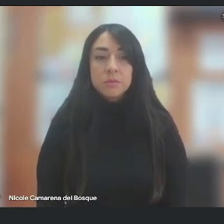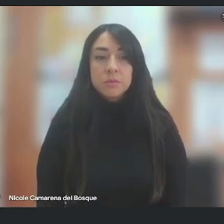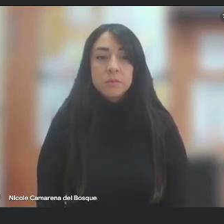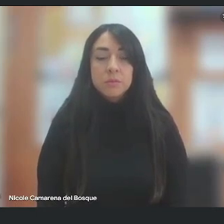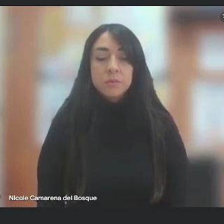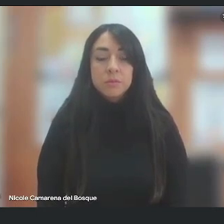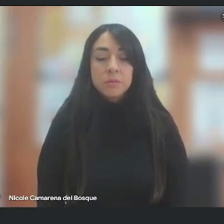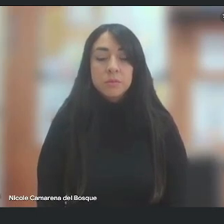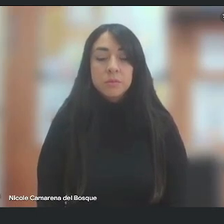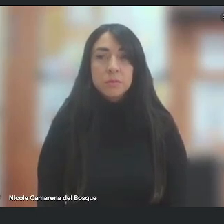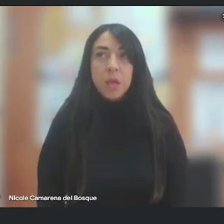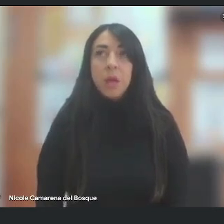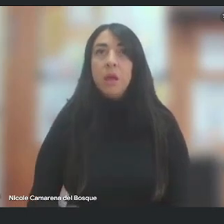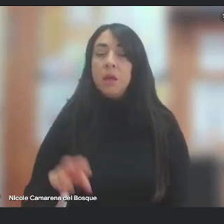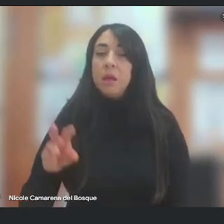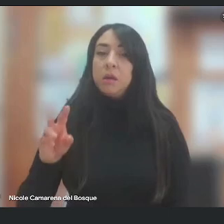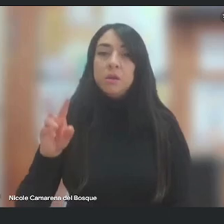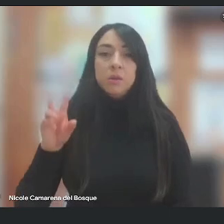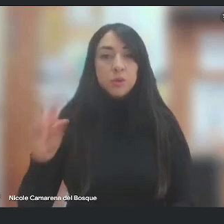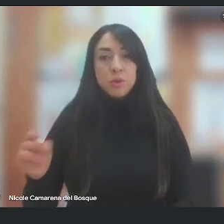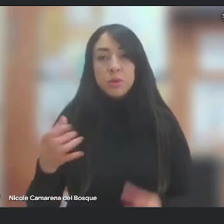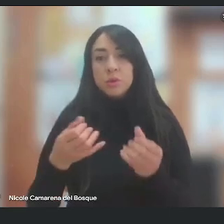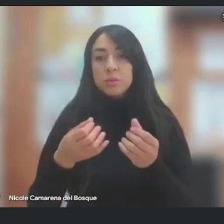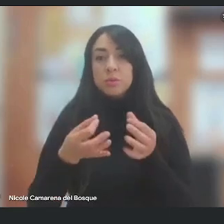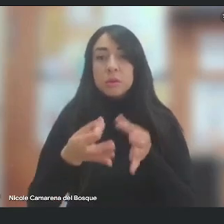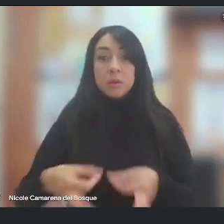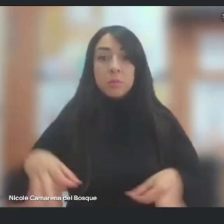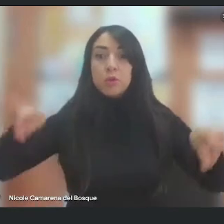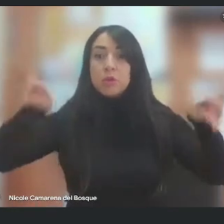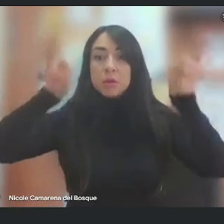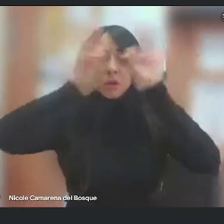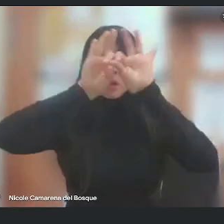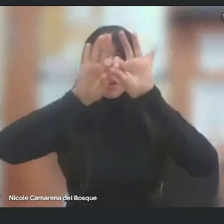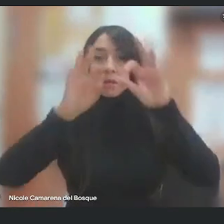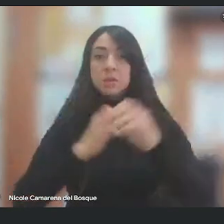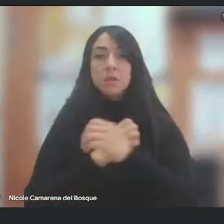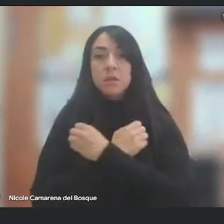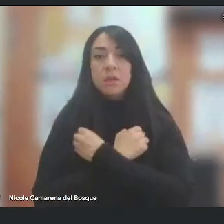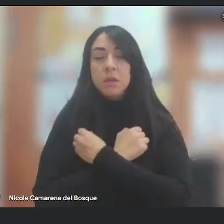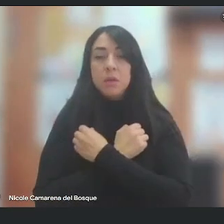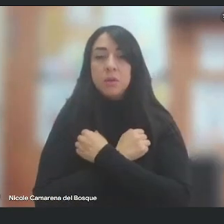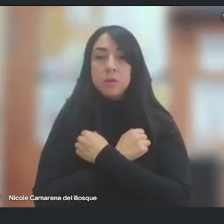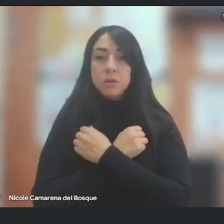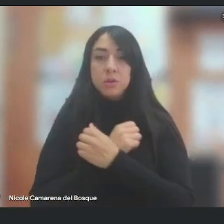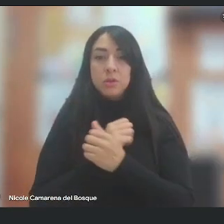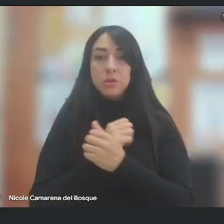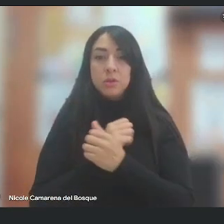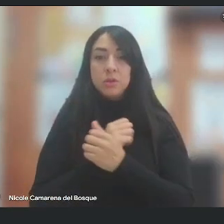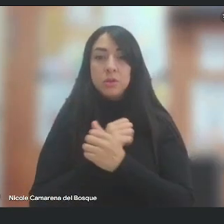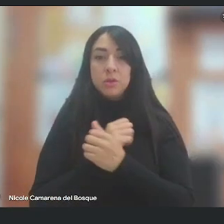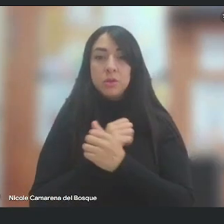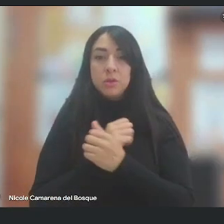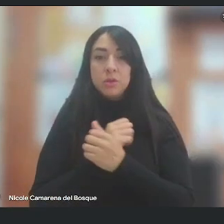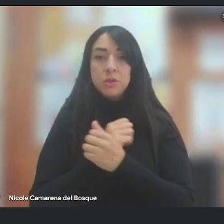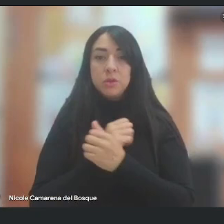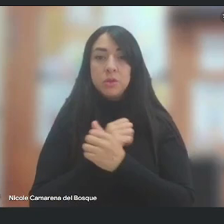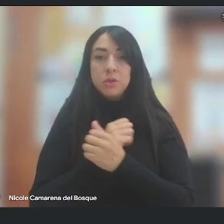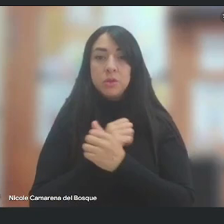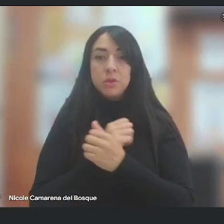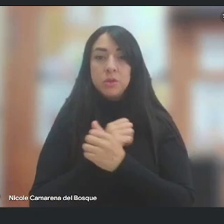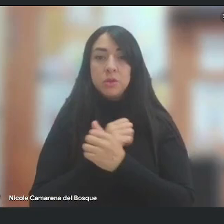importante la necesidad de que este tipo de educación se dé desde la niñez y de la adolescencia.